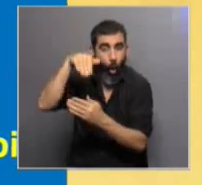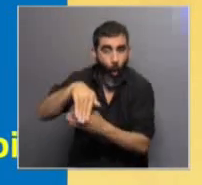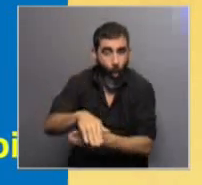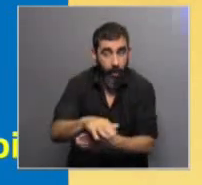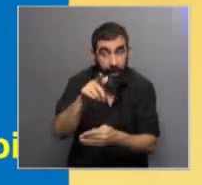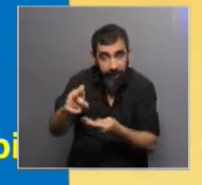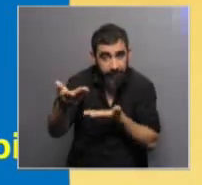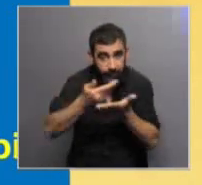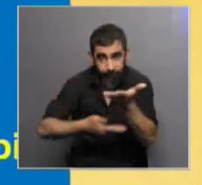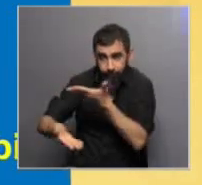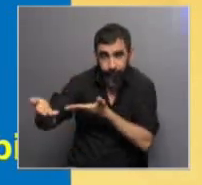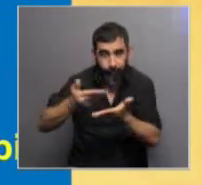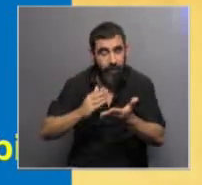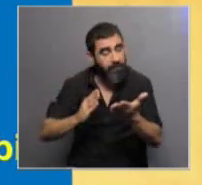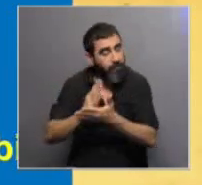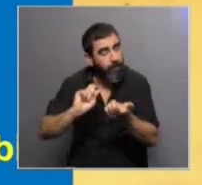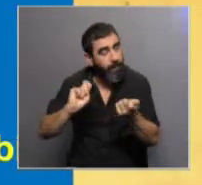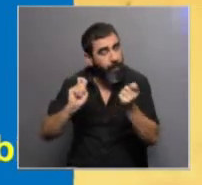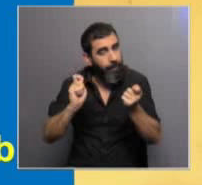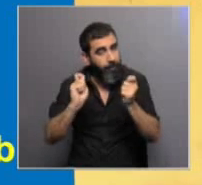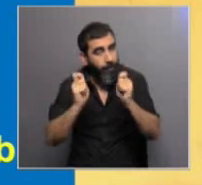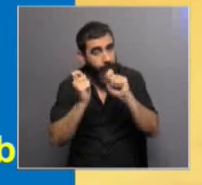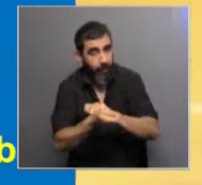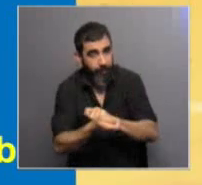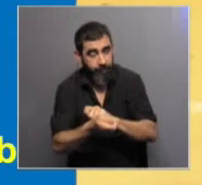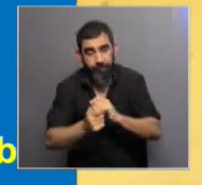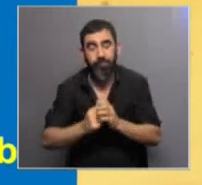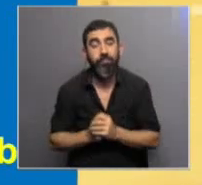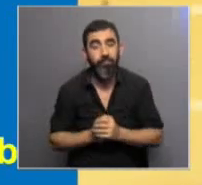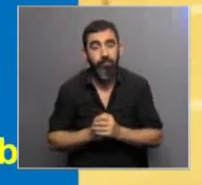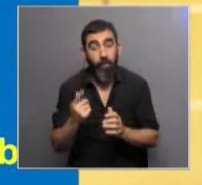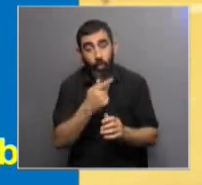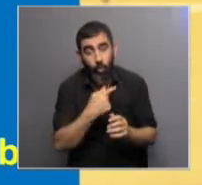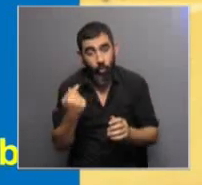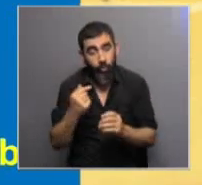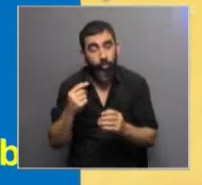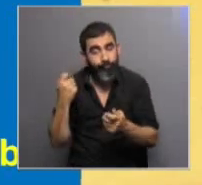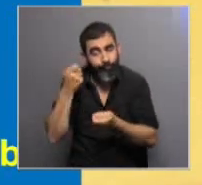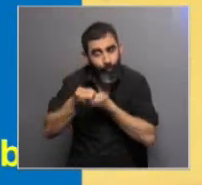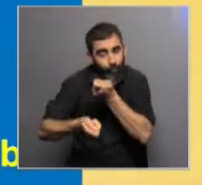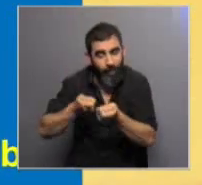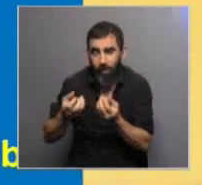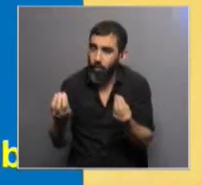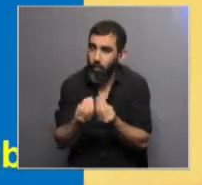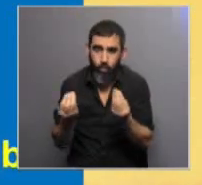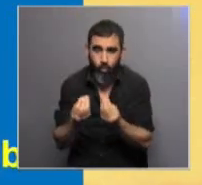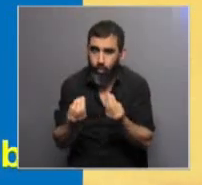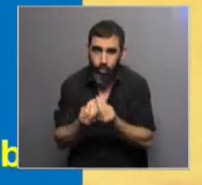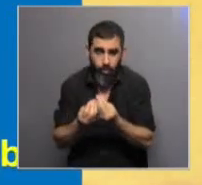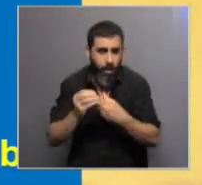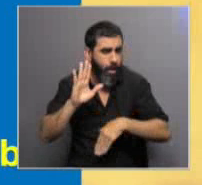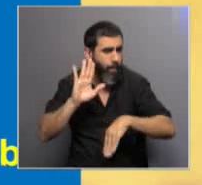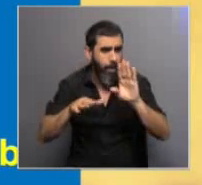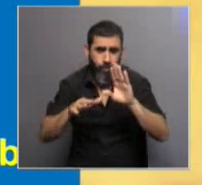interacción siempre está cambiando nosotros estamos interfiriendo demasiado es casi la mayor